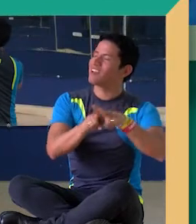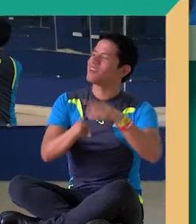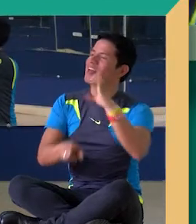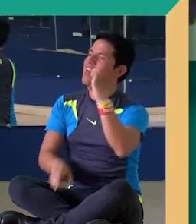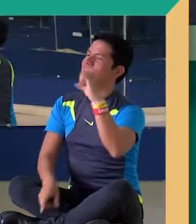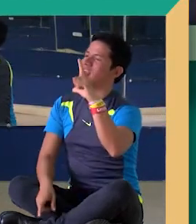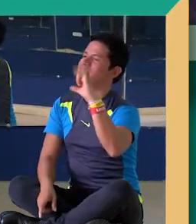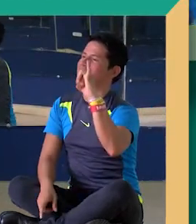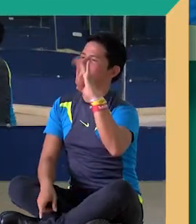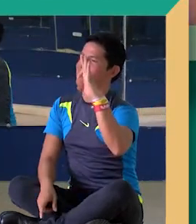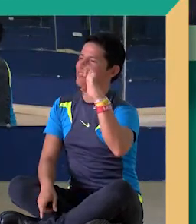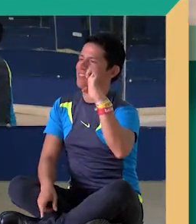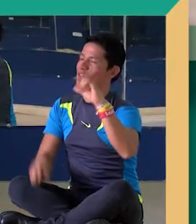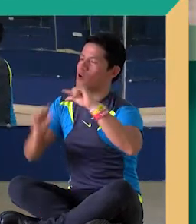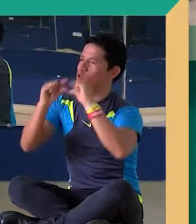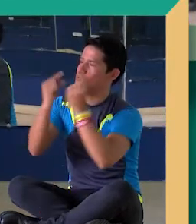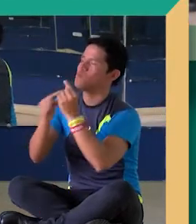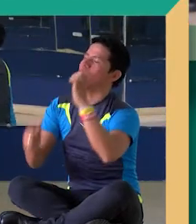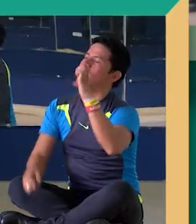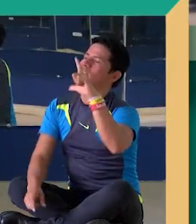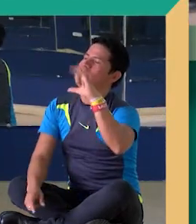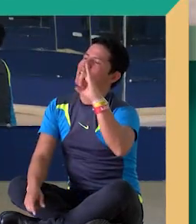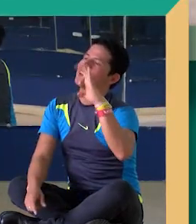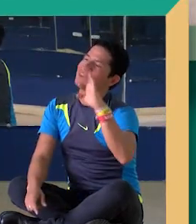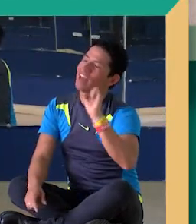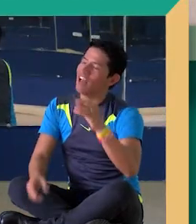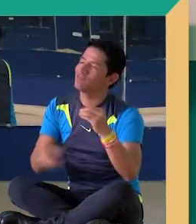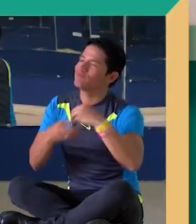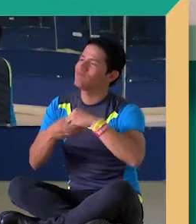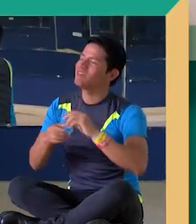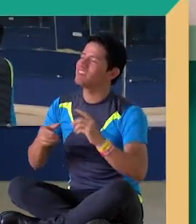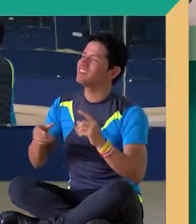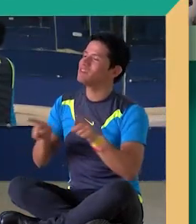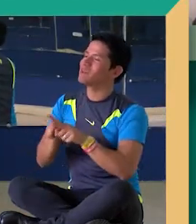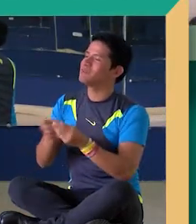Justamente nos presentamos con el grupo élite en este programa de televisión.